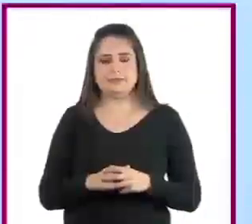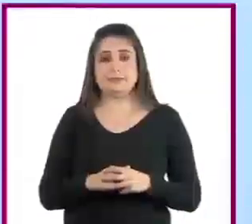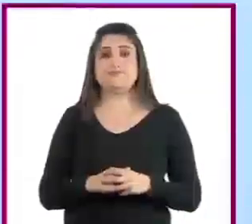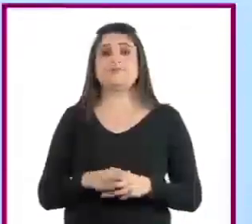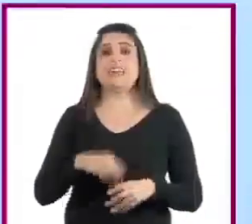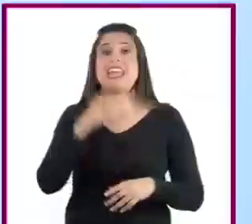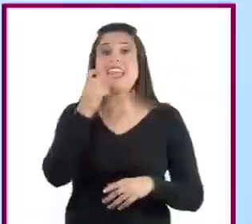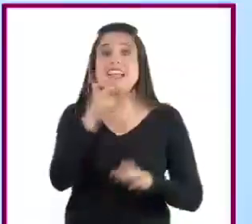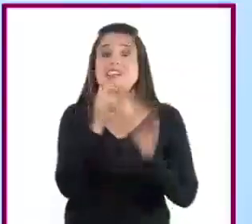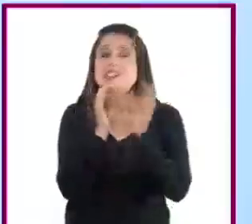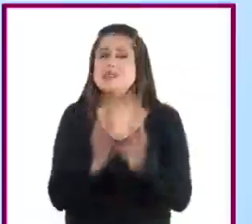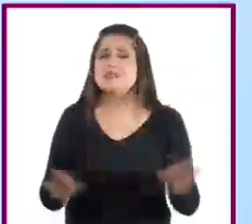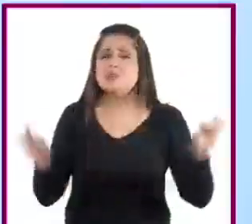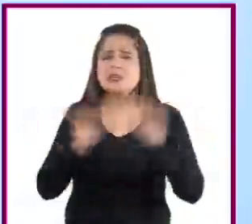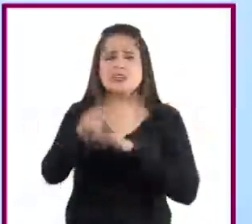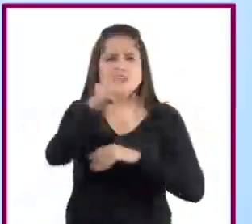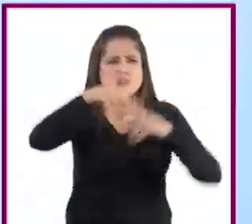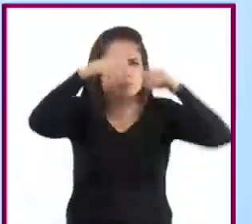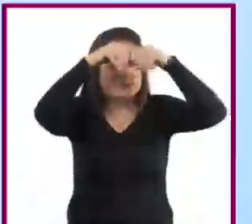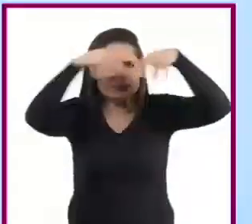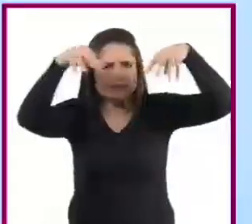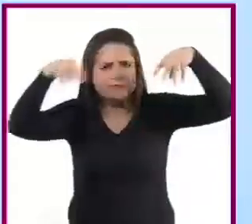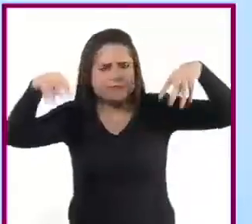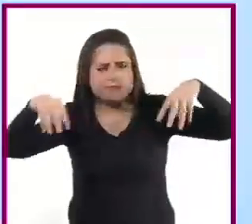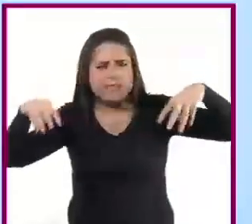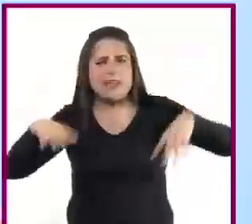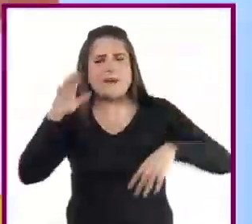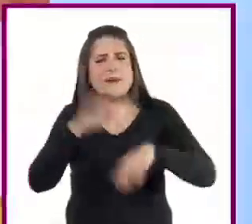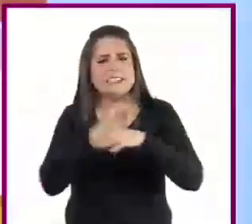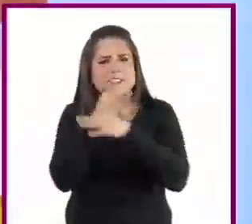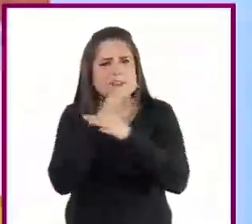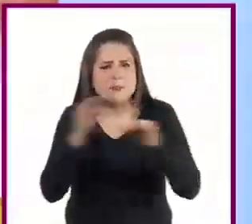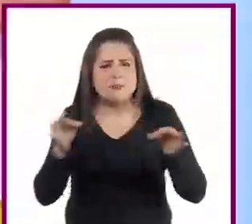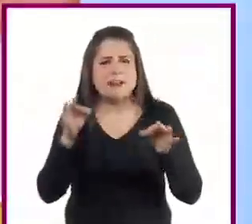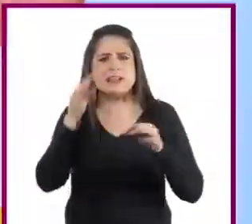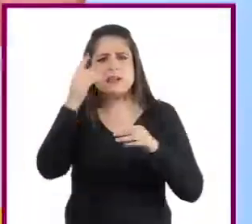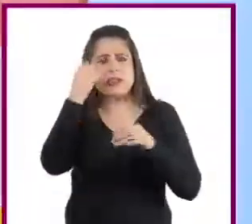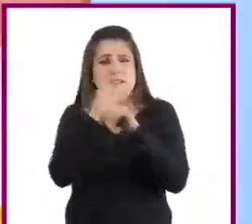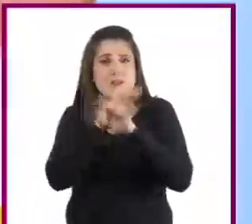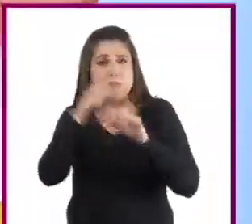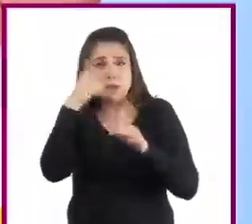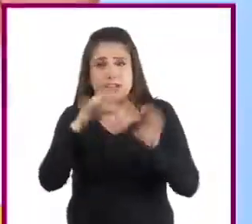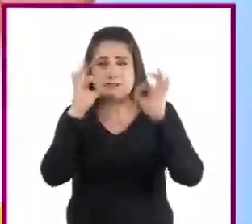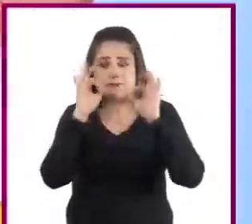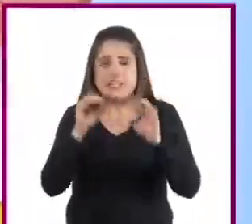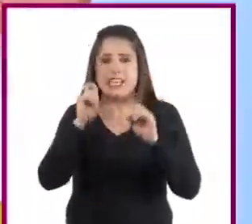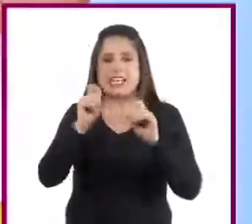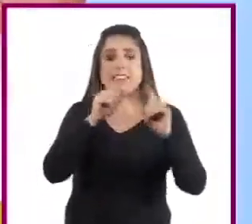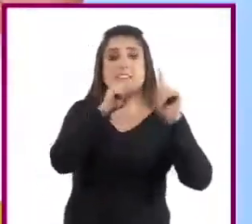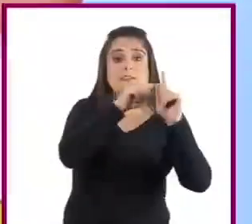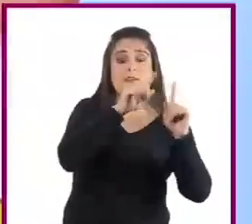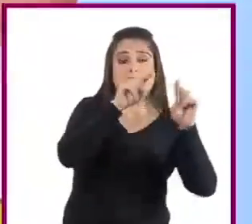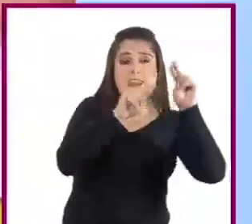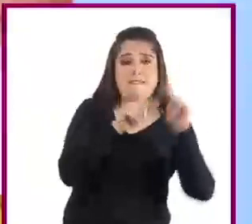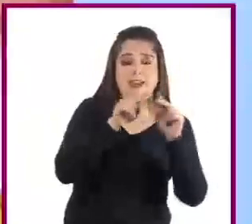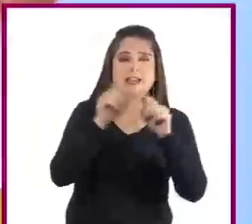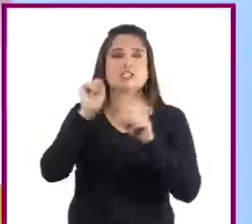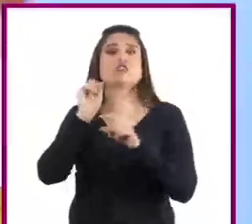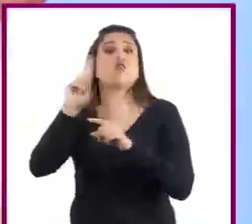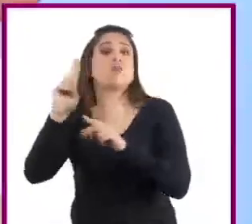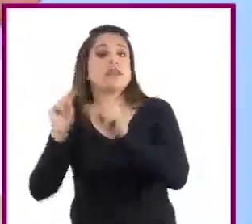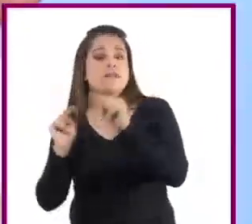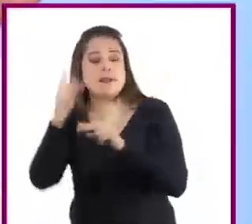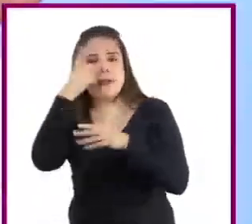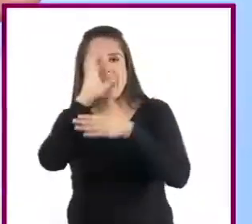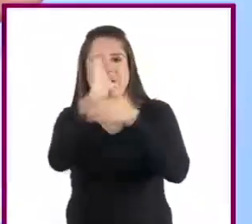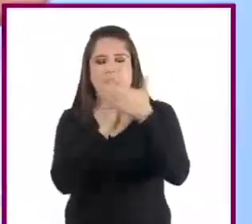Es muy importante hacer un esquema que jerarquice bien la información y establecer los niveles y subniveles de cada capítulo, con el